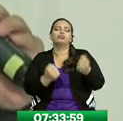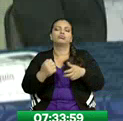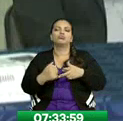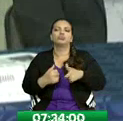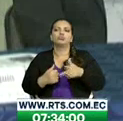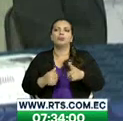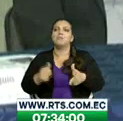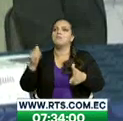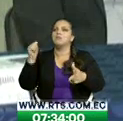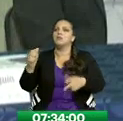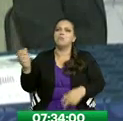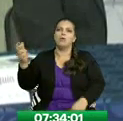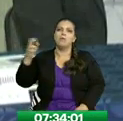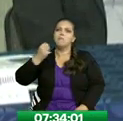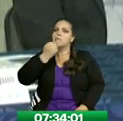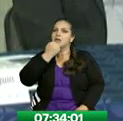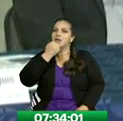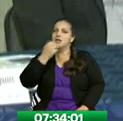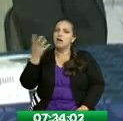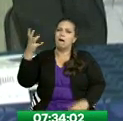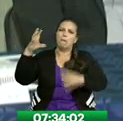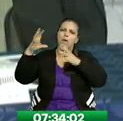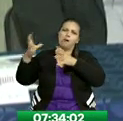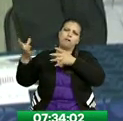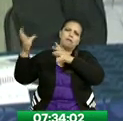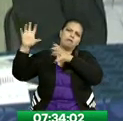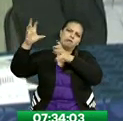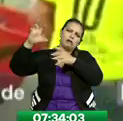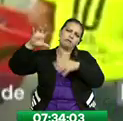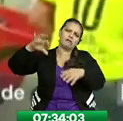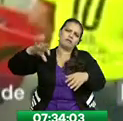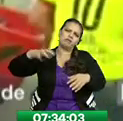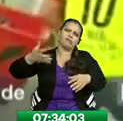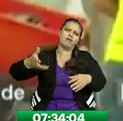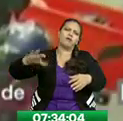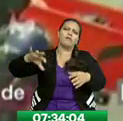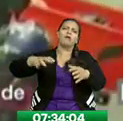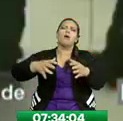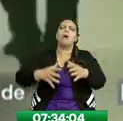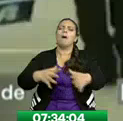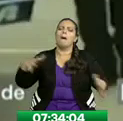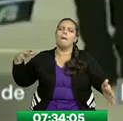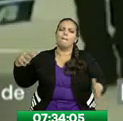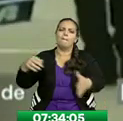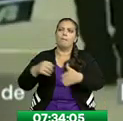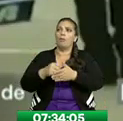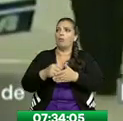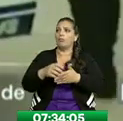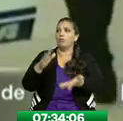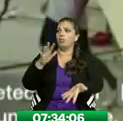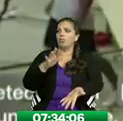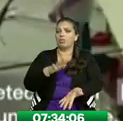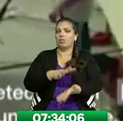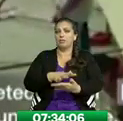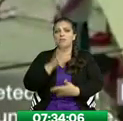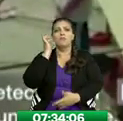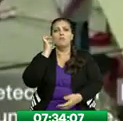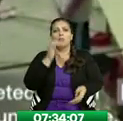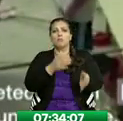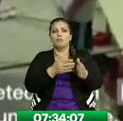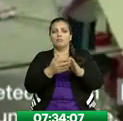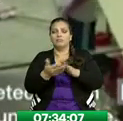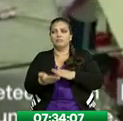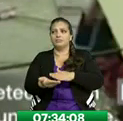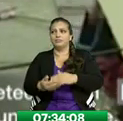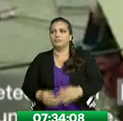natural. Mientras el director del ECU-911, Juan Zapata, resaltó la labor de los operadores del sistema, que el monitoreo evitó